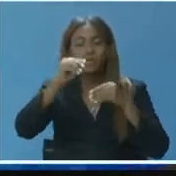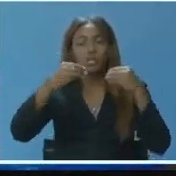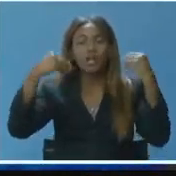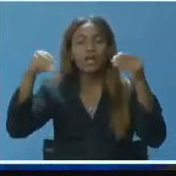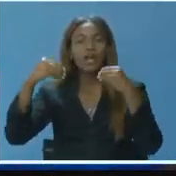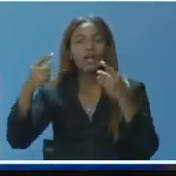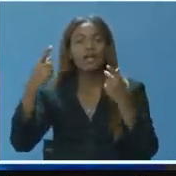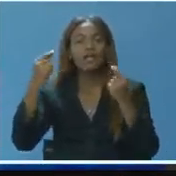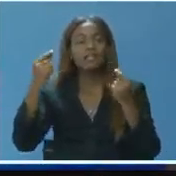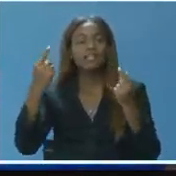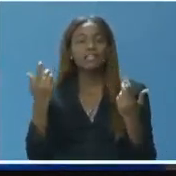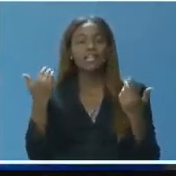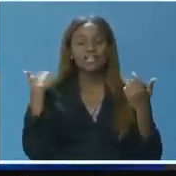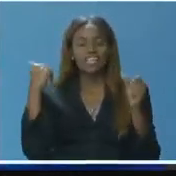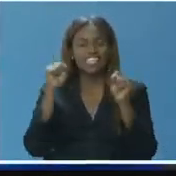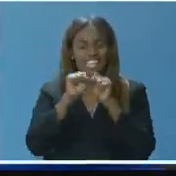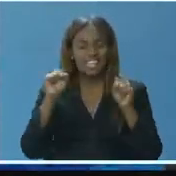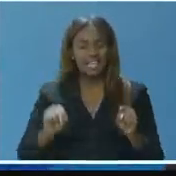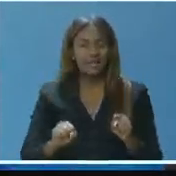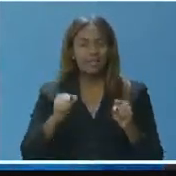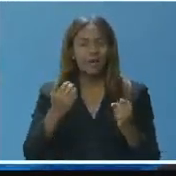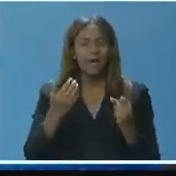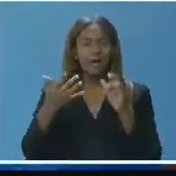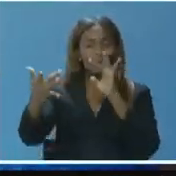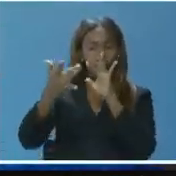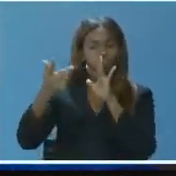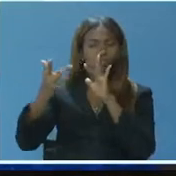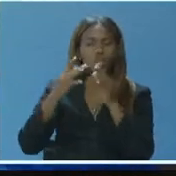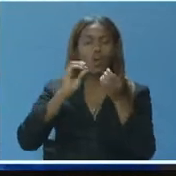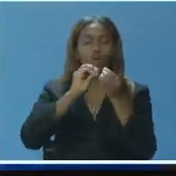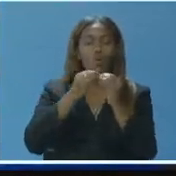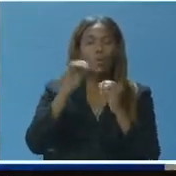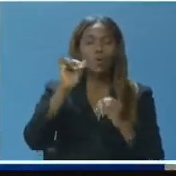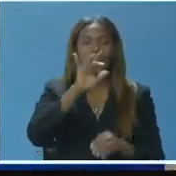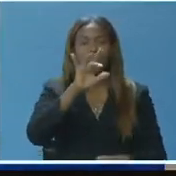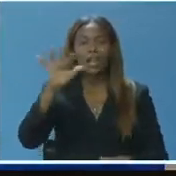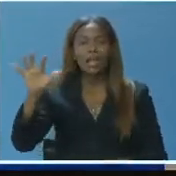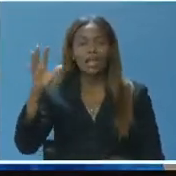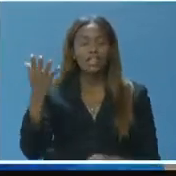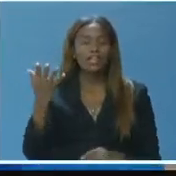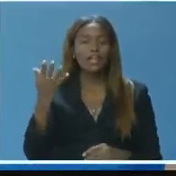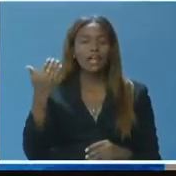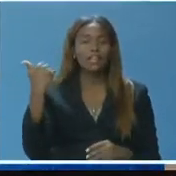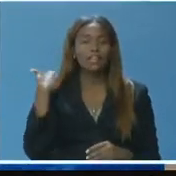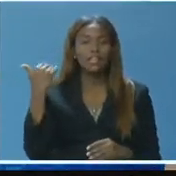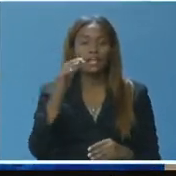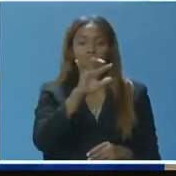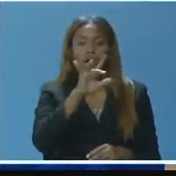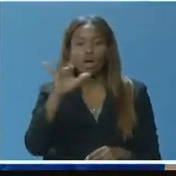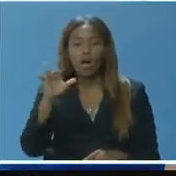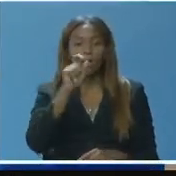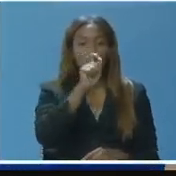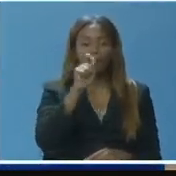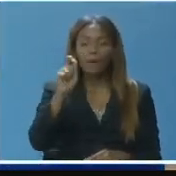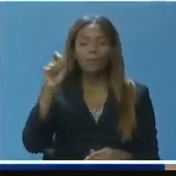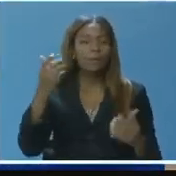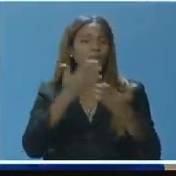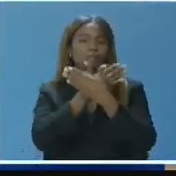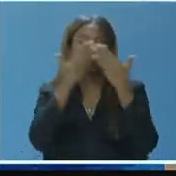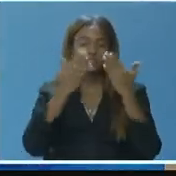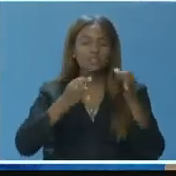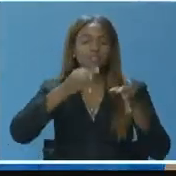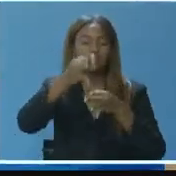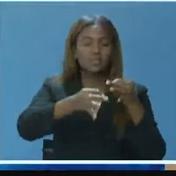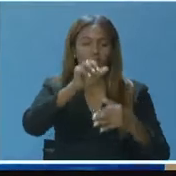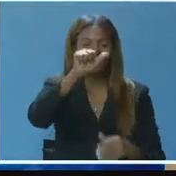comunicaban a través de un complejo sistema que se asociaba con números y letras del abecedario sin espacios ni puntuaciones, explicó a la